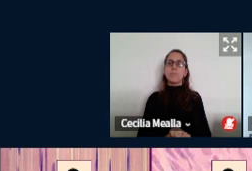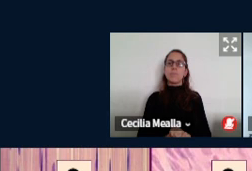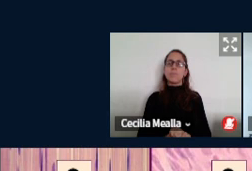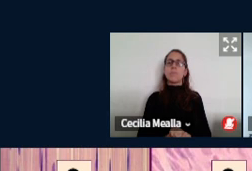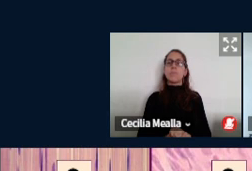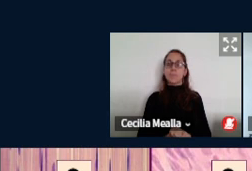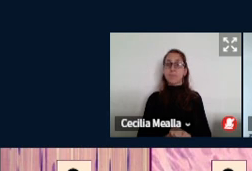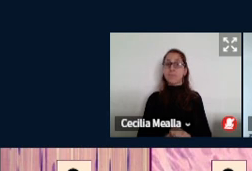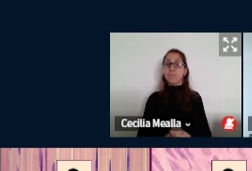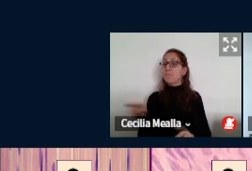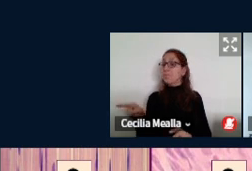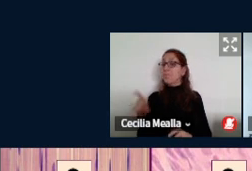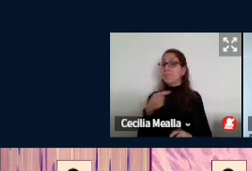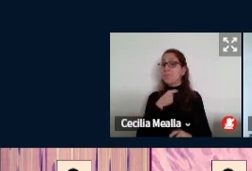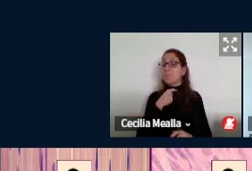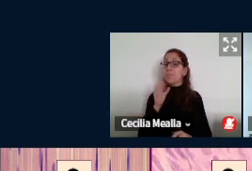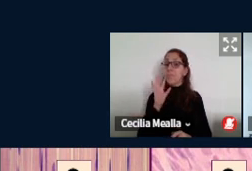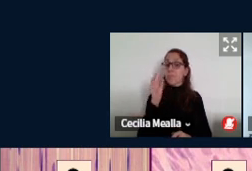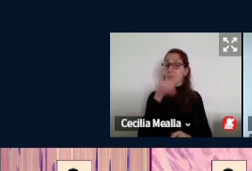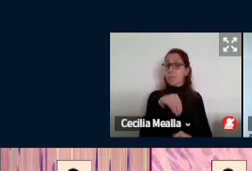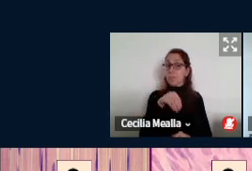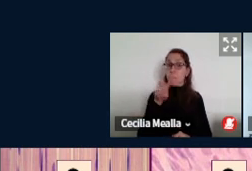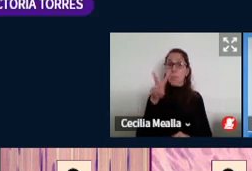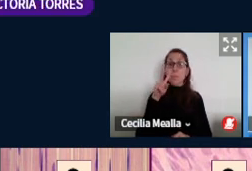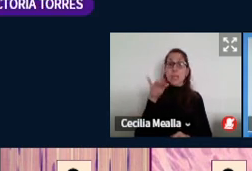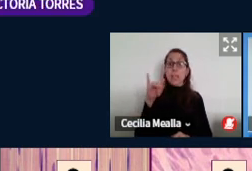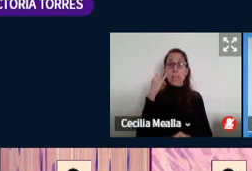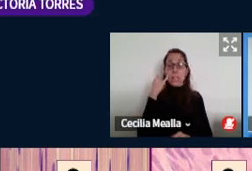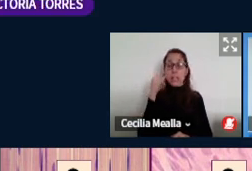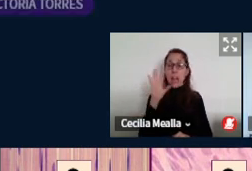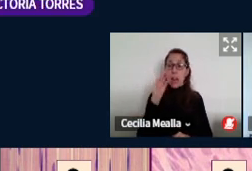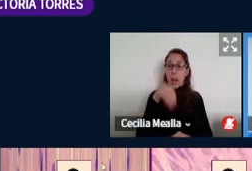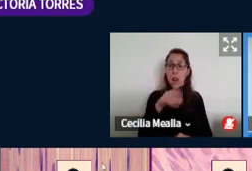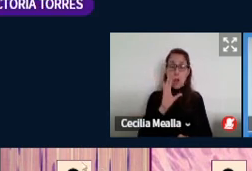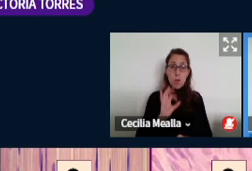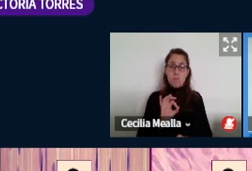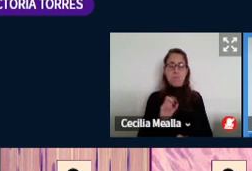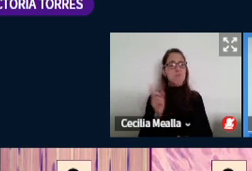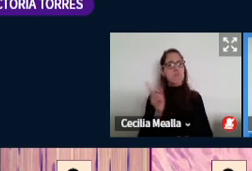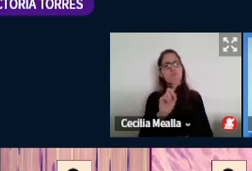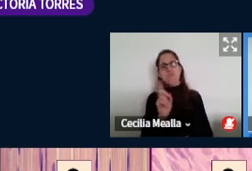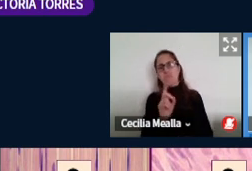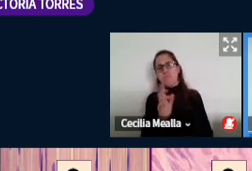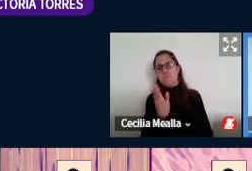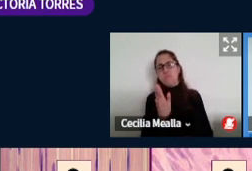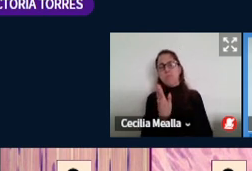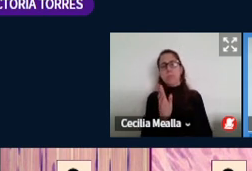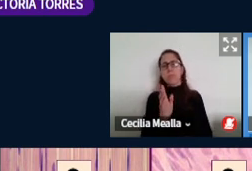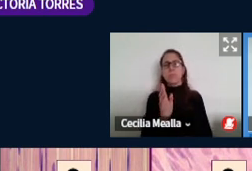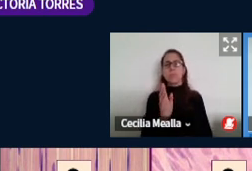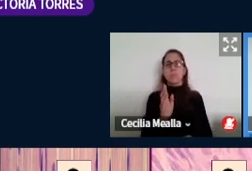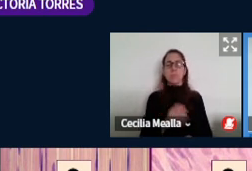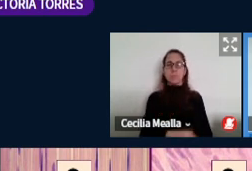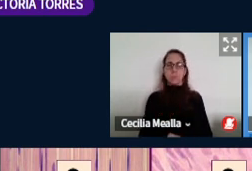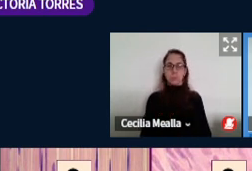¿Quieres agregar algo más de músculo liso, Vicky? No, en